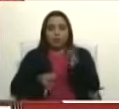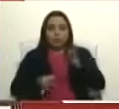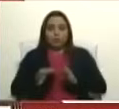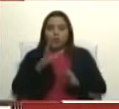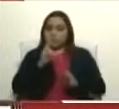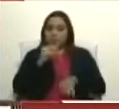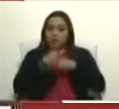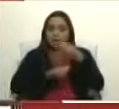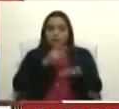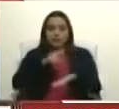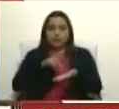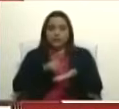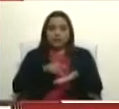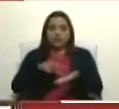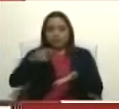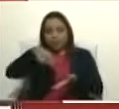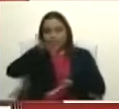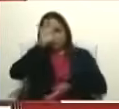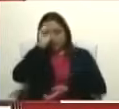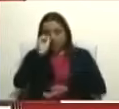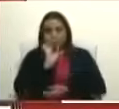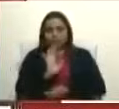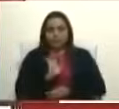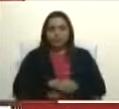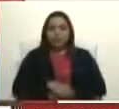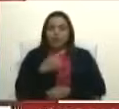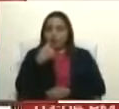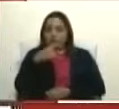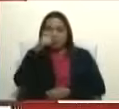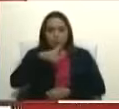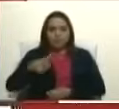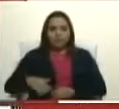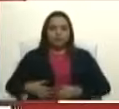El que entendió, entendió. Lo dijo el pueblo.